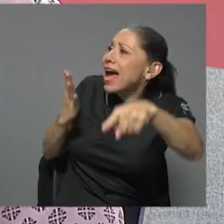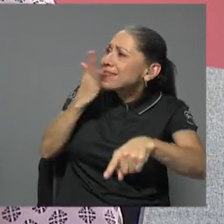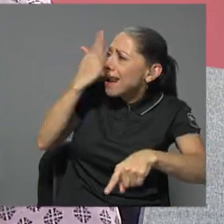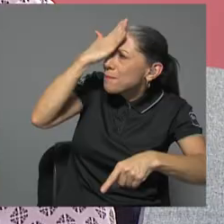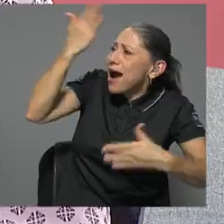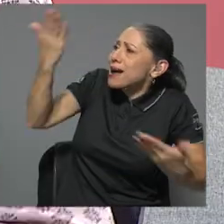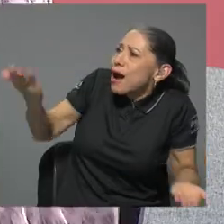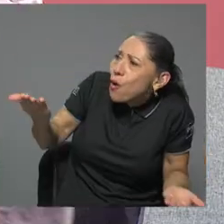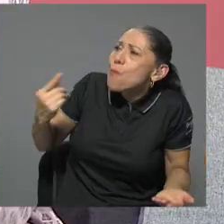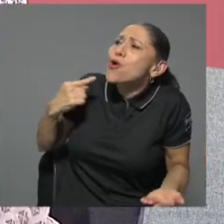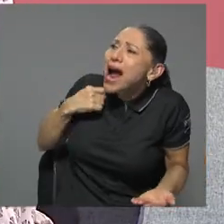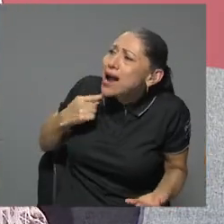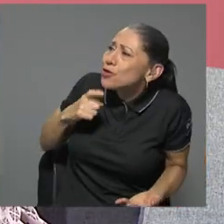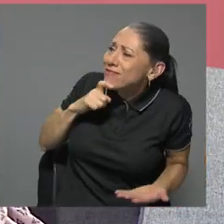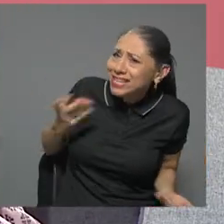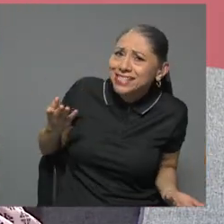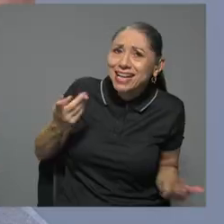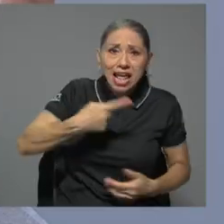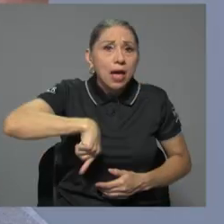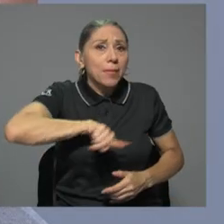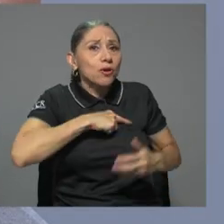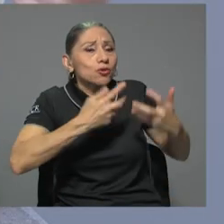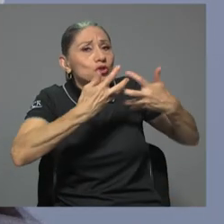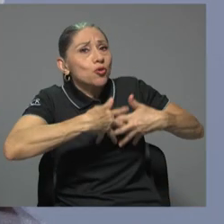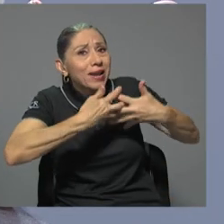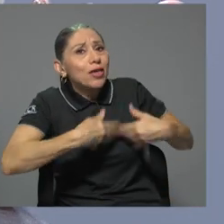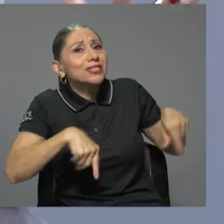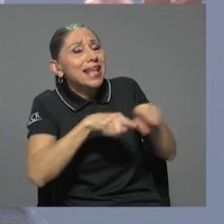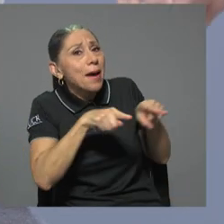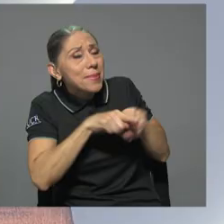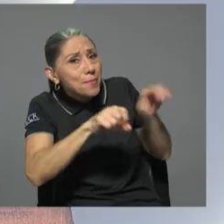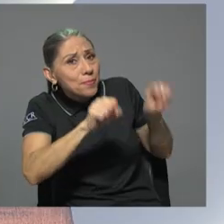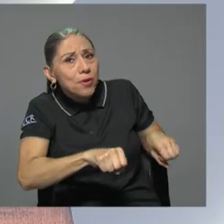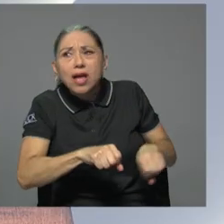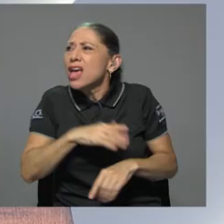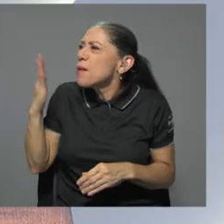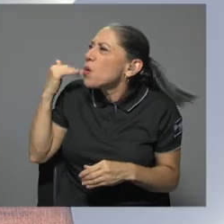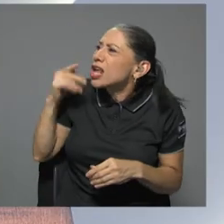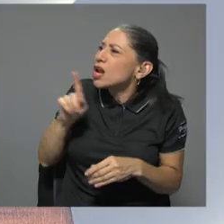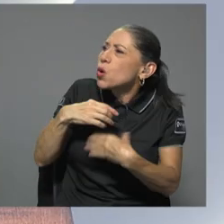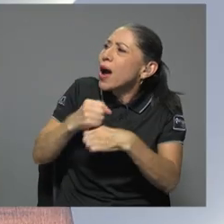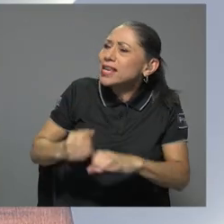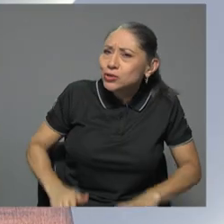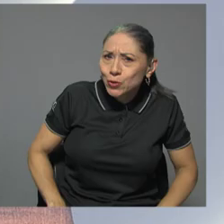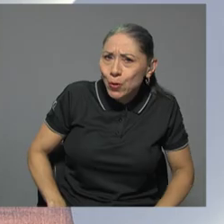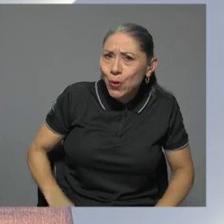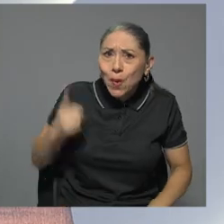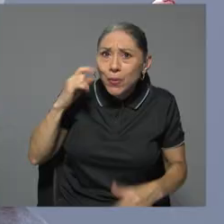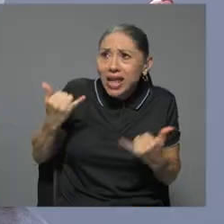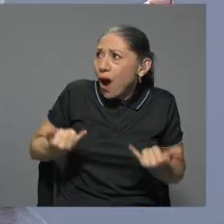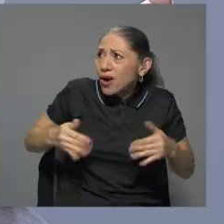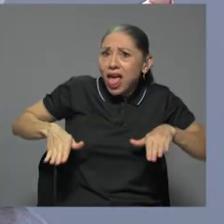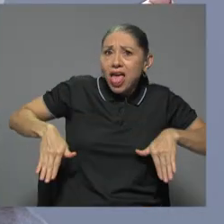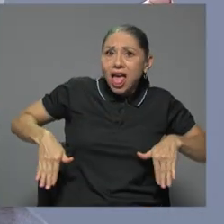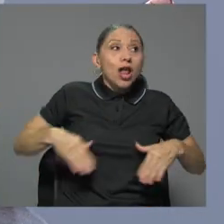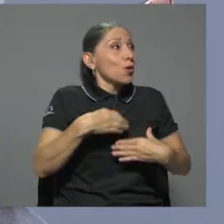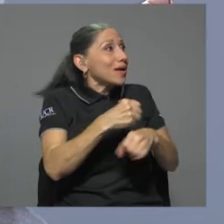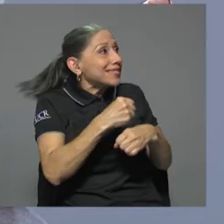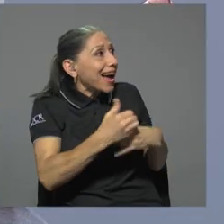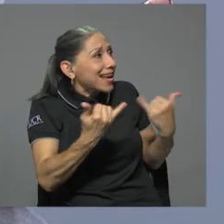nuestros operadores también tienen la y porque no lo ha hecho y voy a vanessa porque ahí lo dejamos un doña de